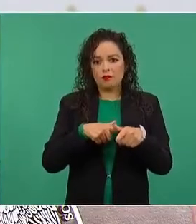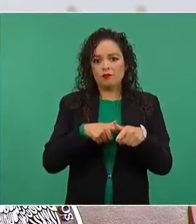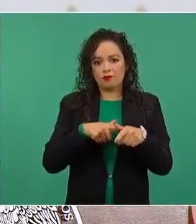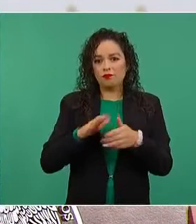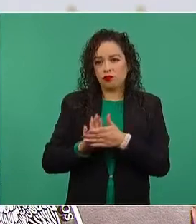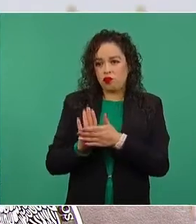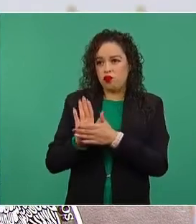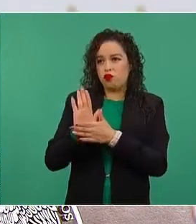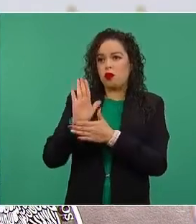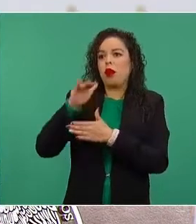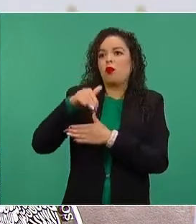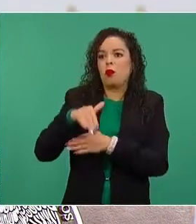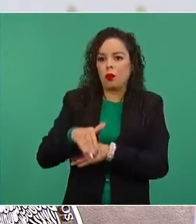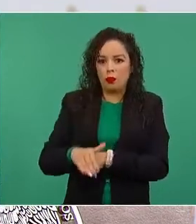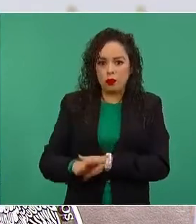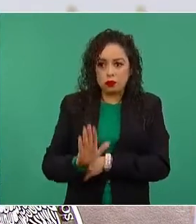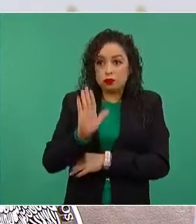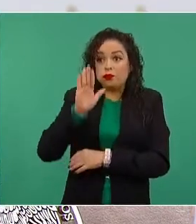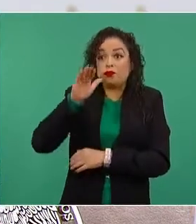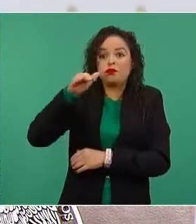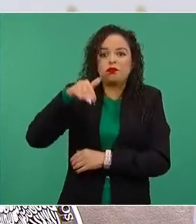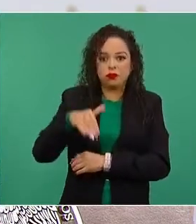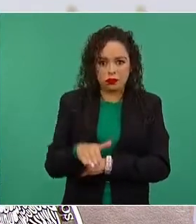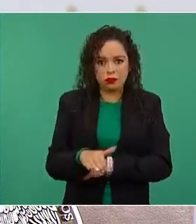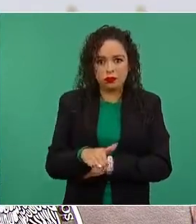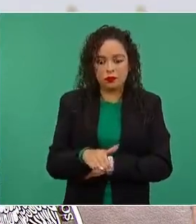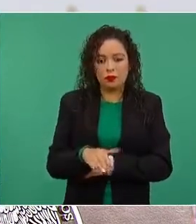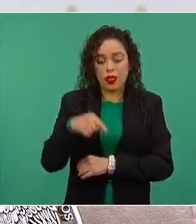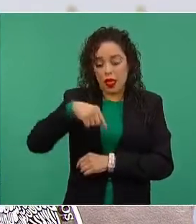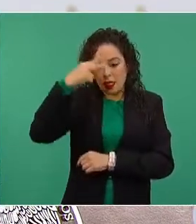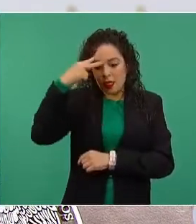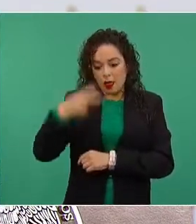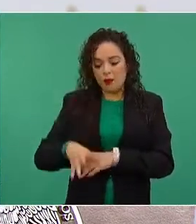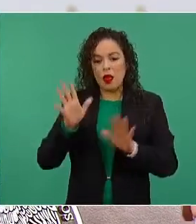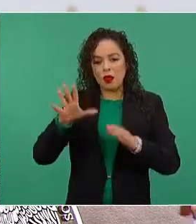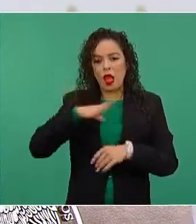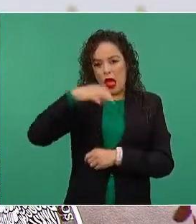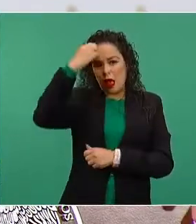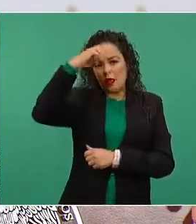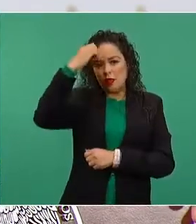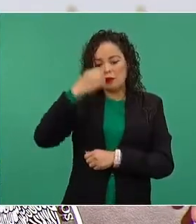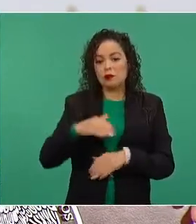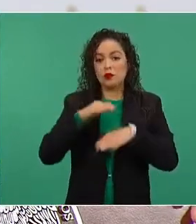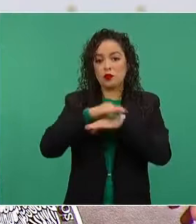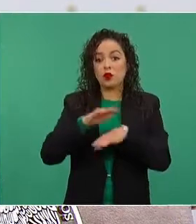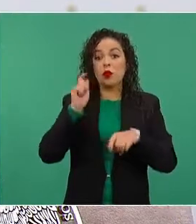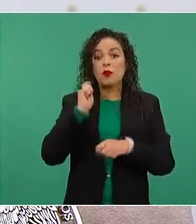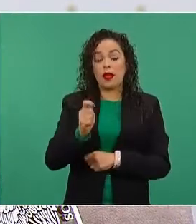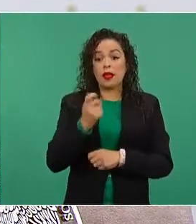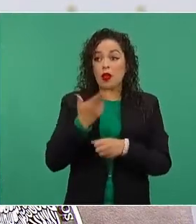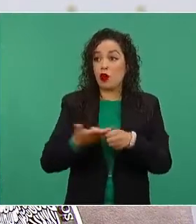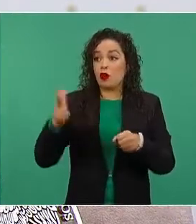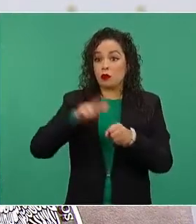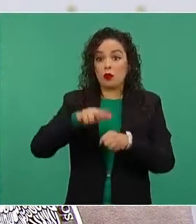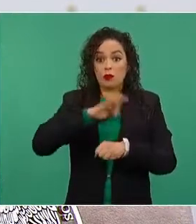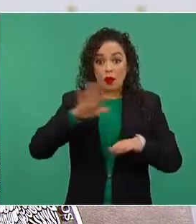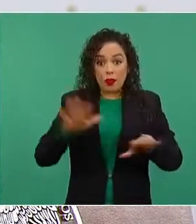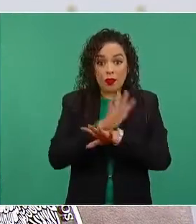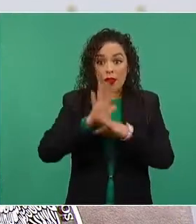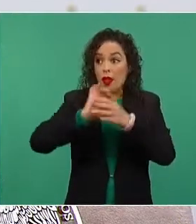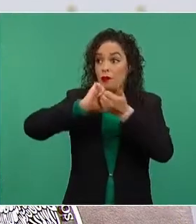en México, con la experiencia acumulada, la capacidad de reconversión hospitalaria, en todo momento tenemos esa